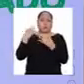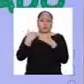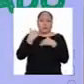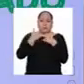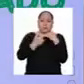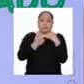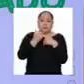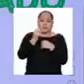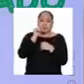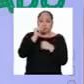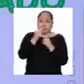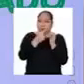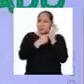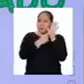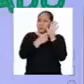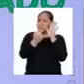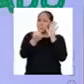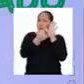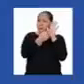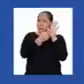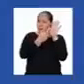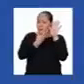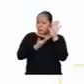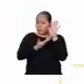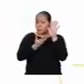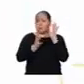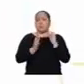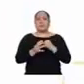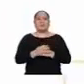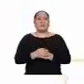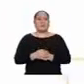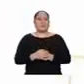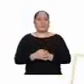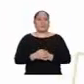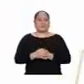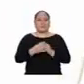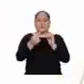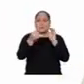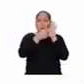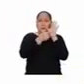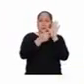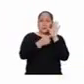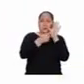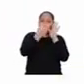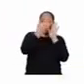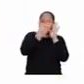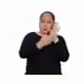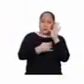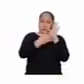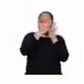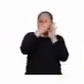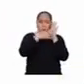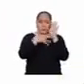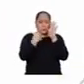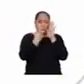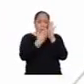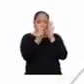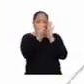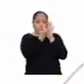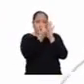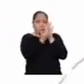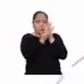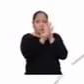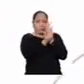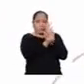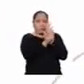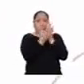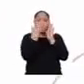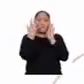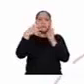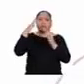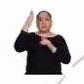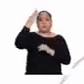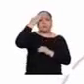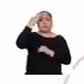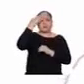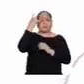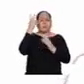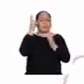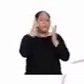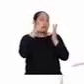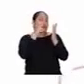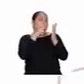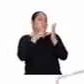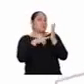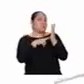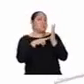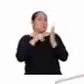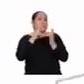poco. Mire, le enseño. Con los datos ordenados de esta manera, ya sabemos a simple vista